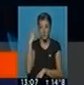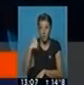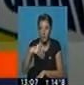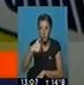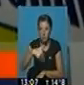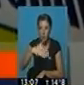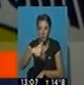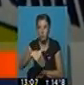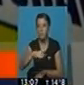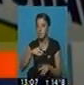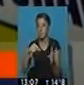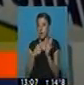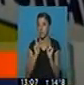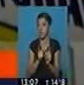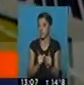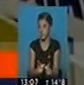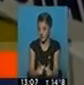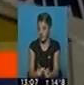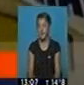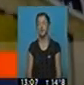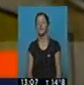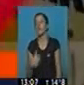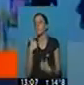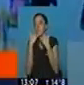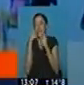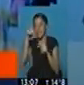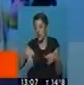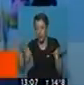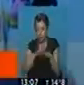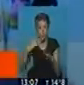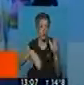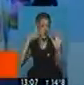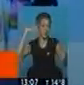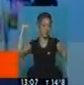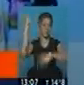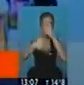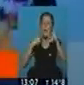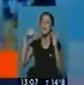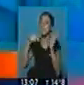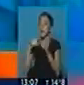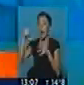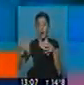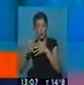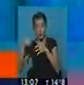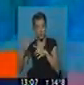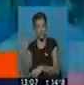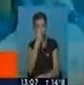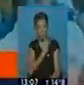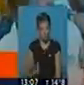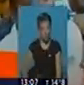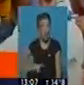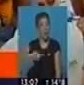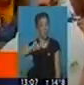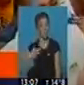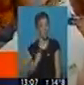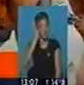varios elementos. Creo un elemento, no sé si va a estallar ahora, me parece que sí hay un elemento nuevo, que es la oposición por primera vez ganó las elecciones, y eso es un elemento